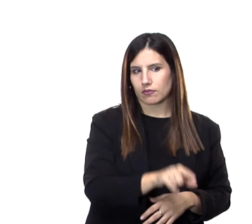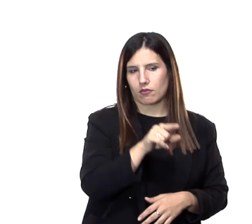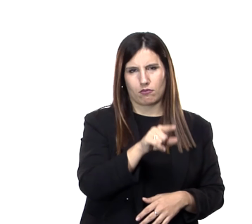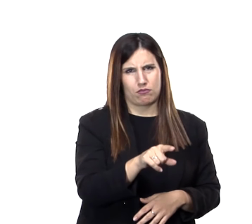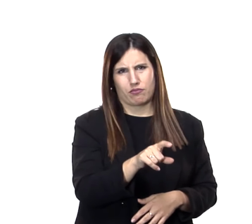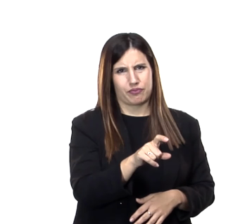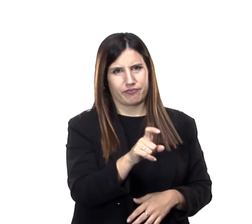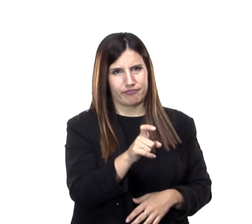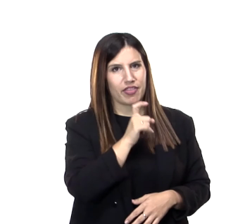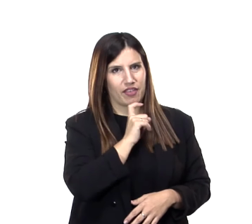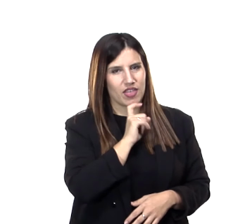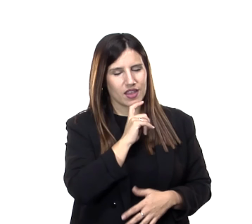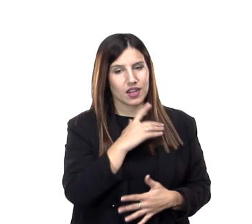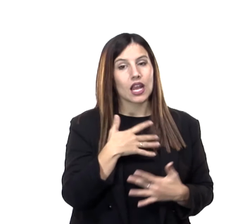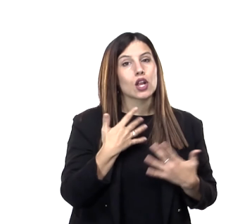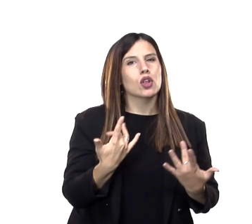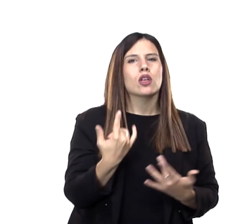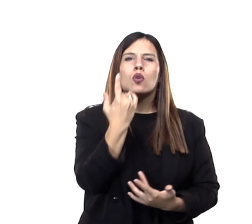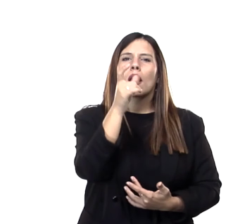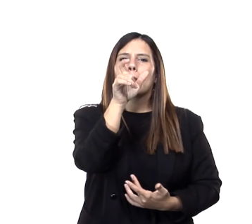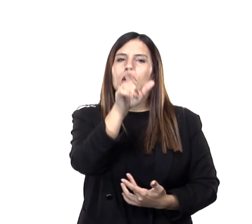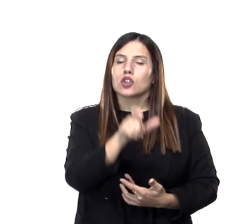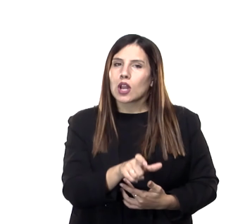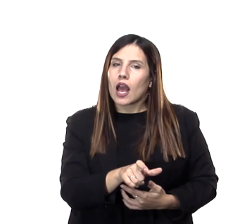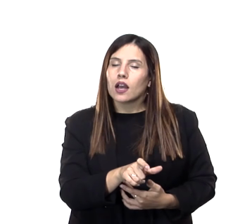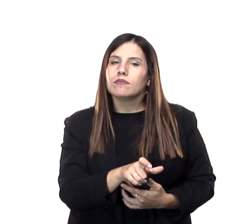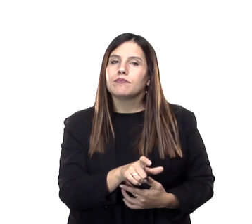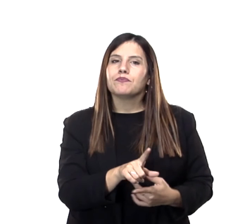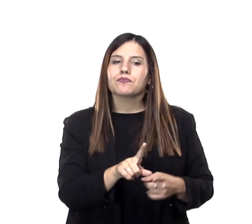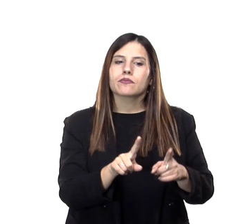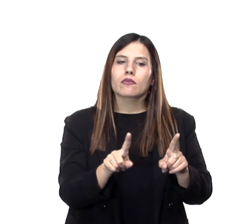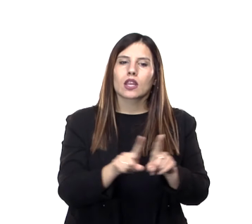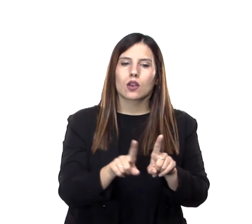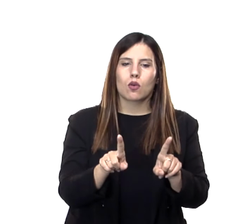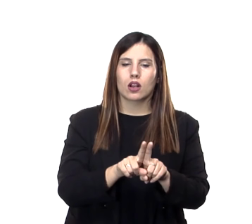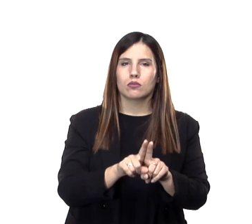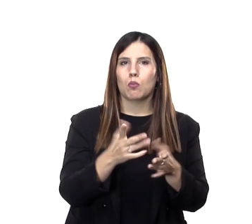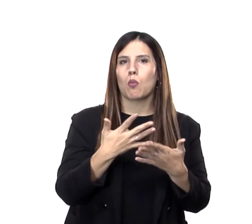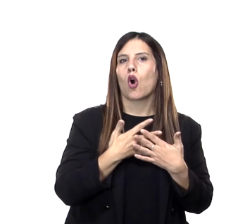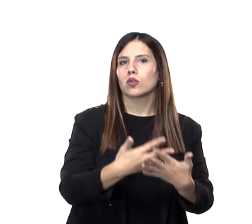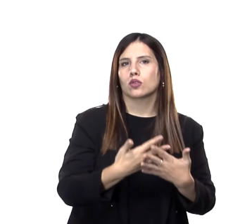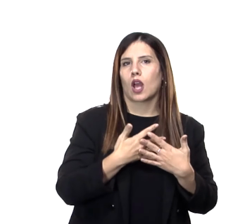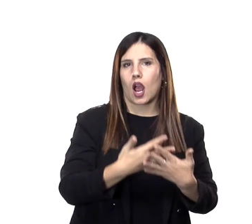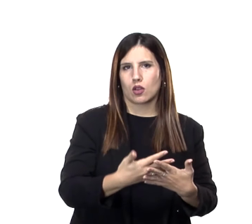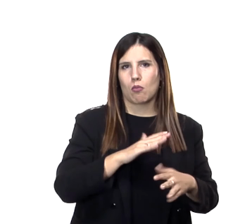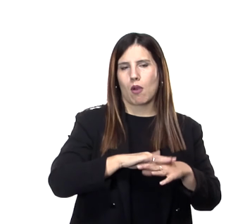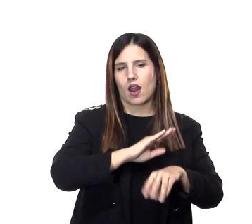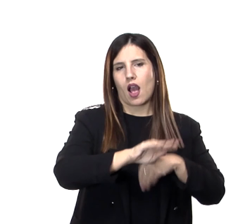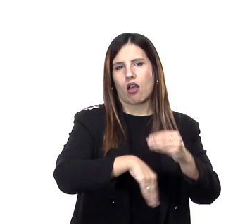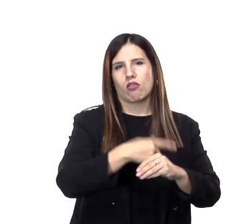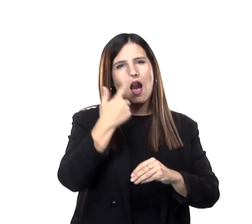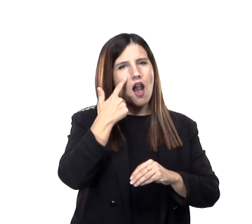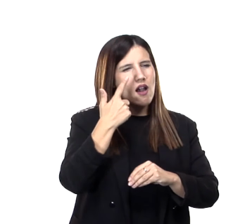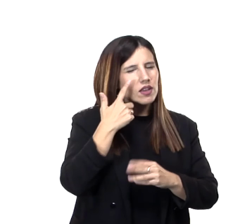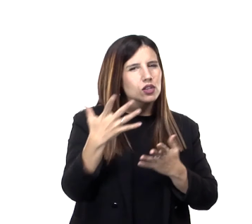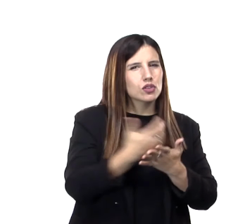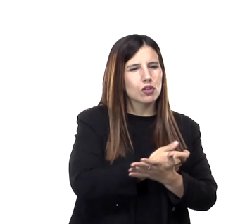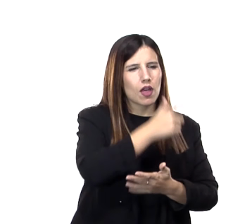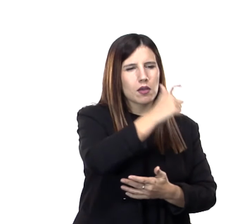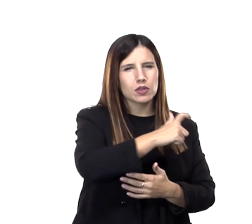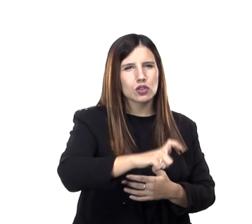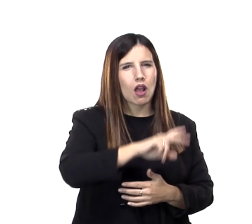ineficiente entonces una persona se se hizo voluntario para hacer el censo para tener todos los datos